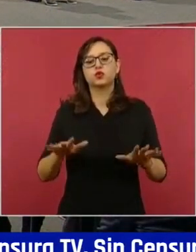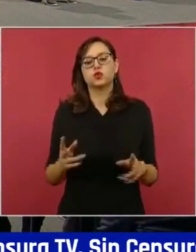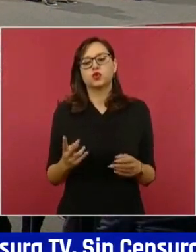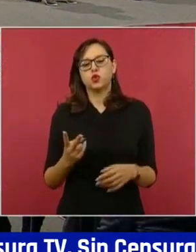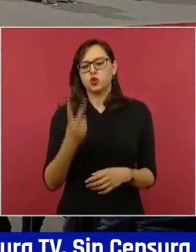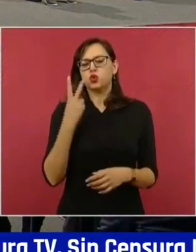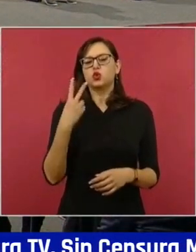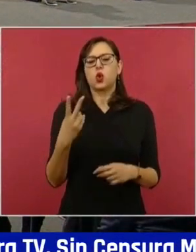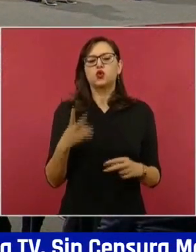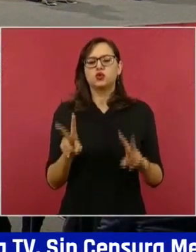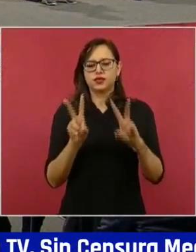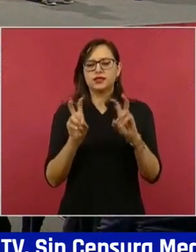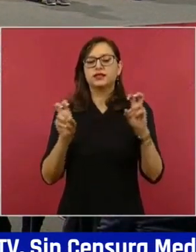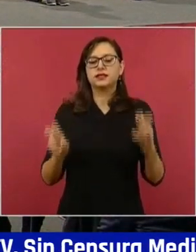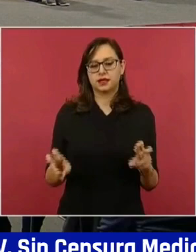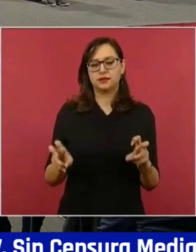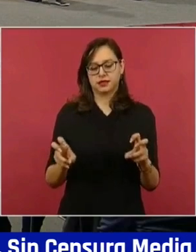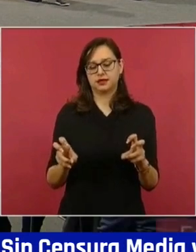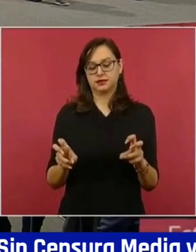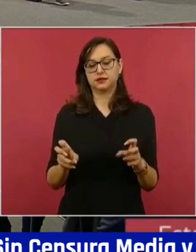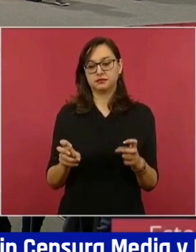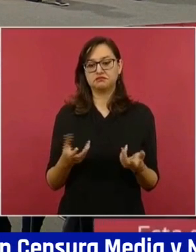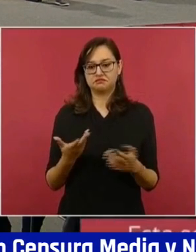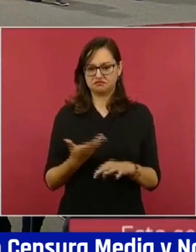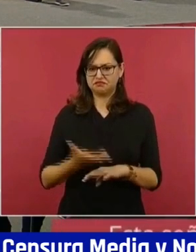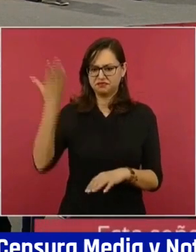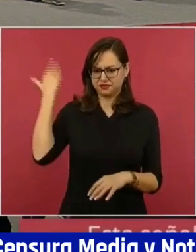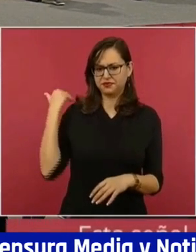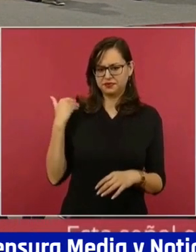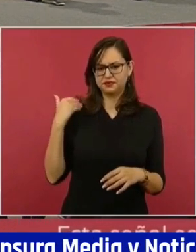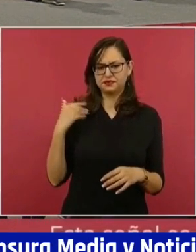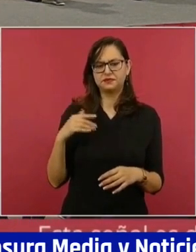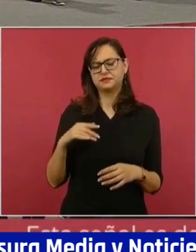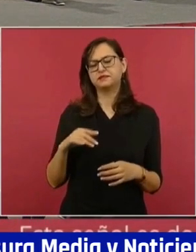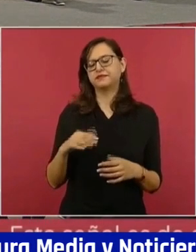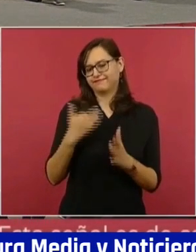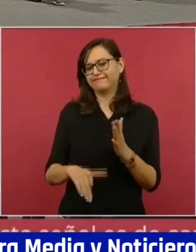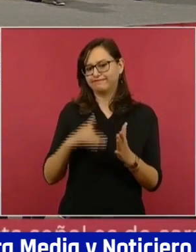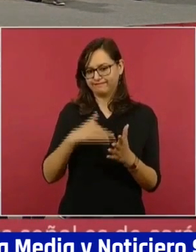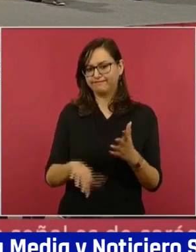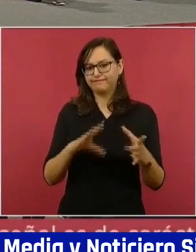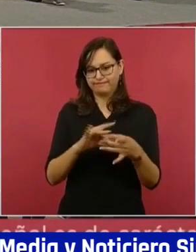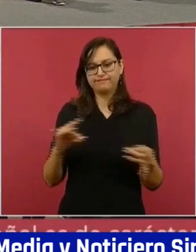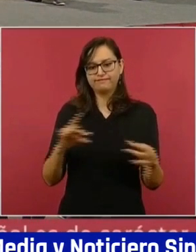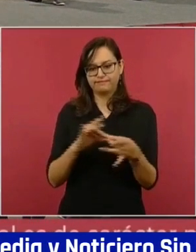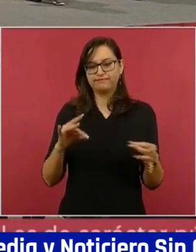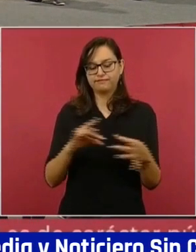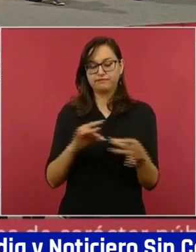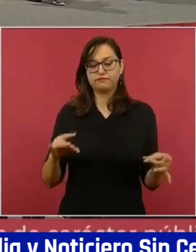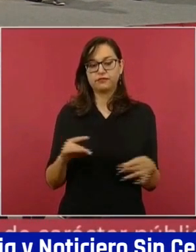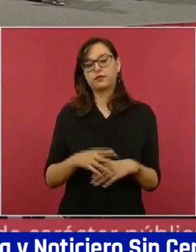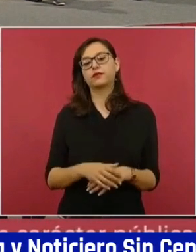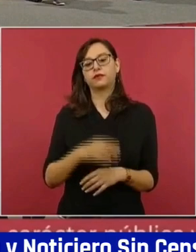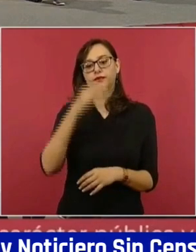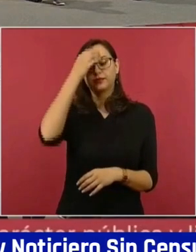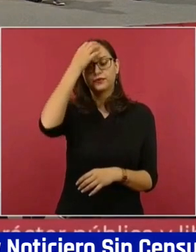carlos martínez velázquez quien le dice el presidente eso corresponde a aproximadamente